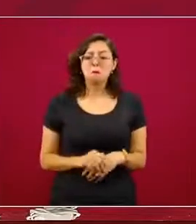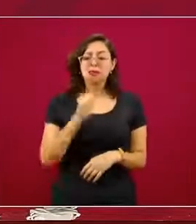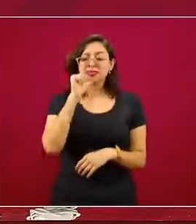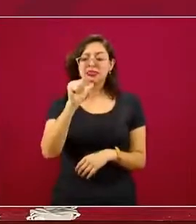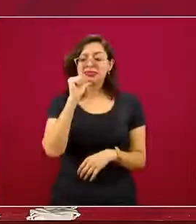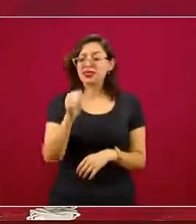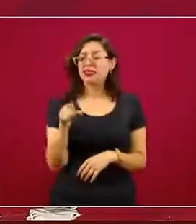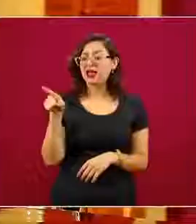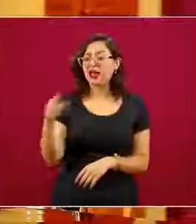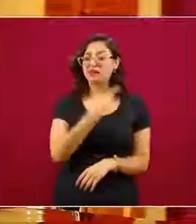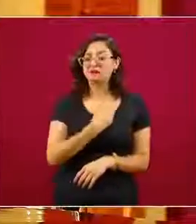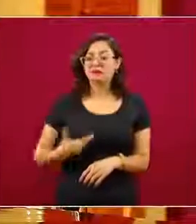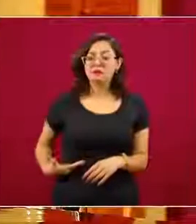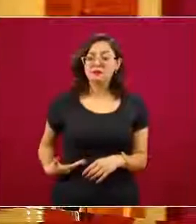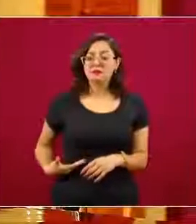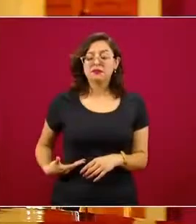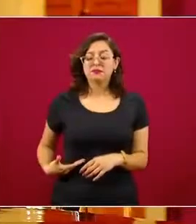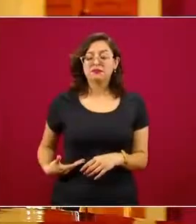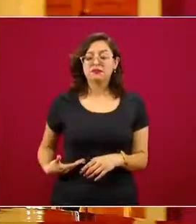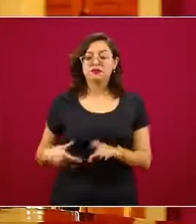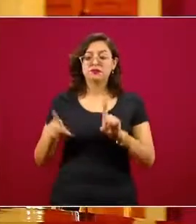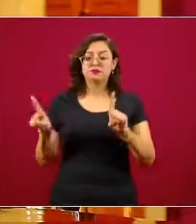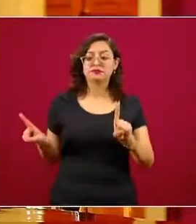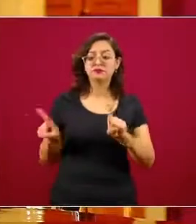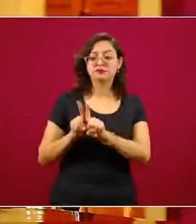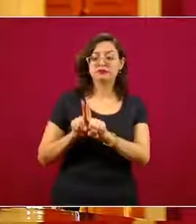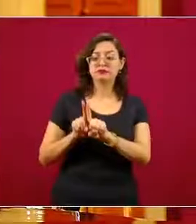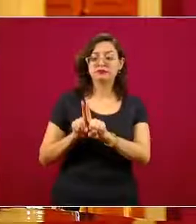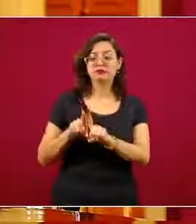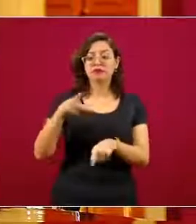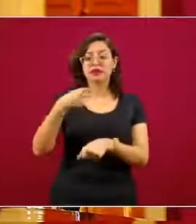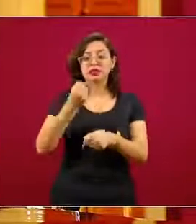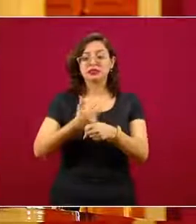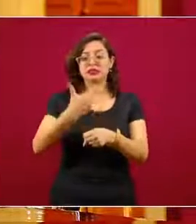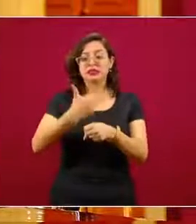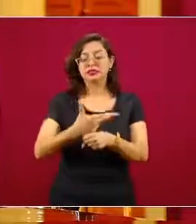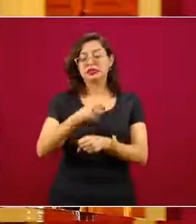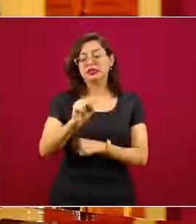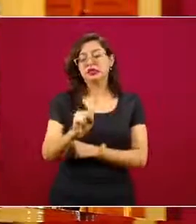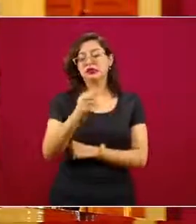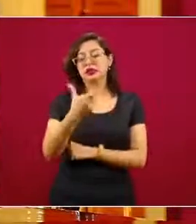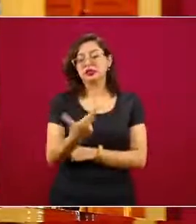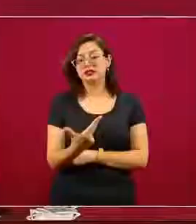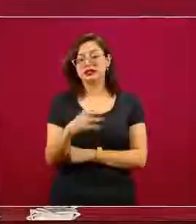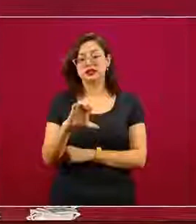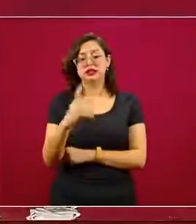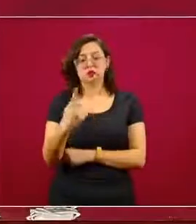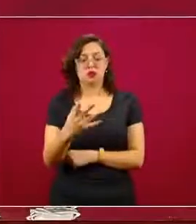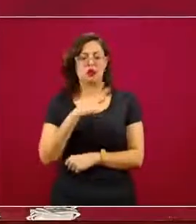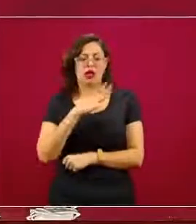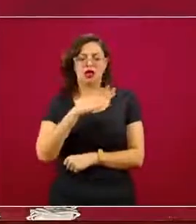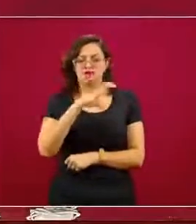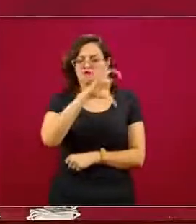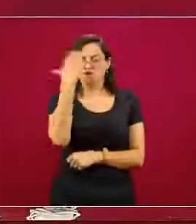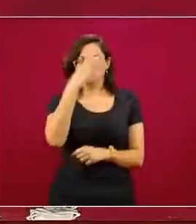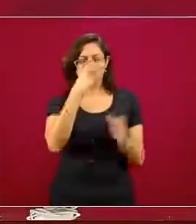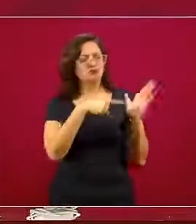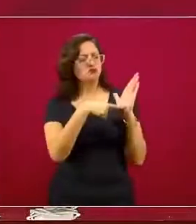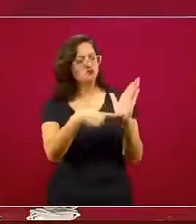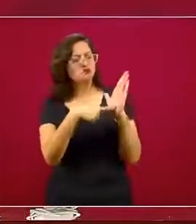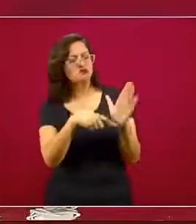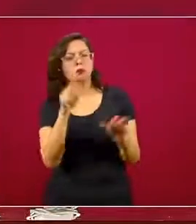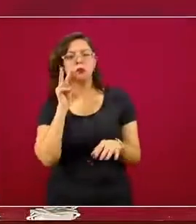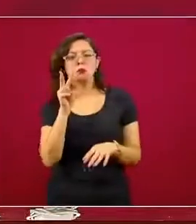en algunas proximidades con el secretario de Hacienda, como se muestra en algunas fotografías, pero una